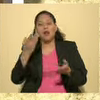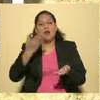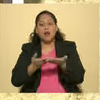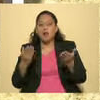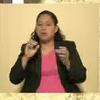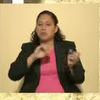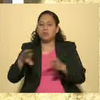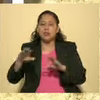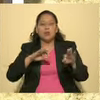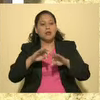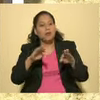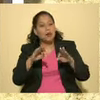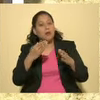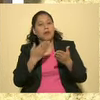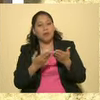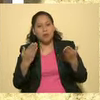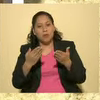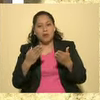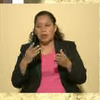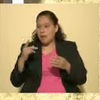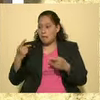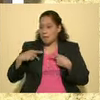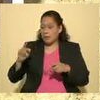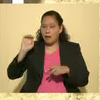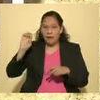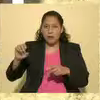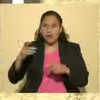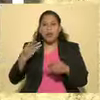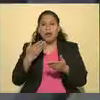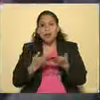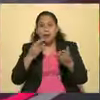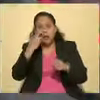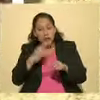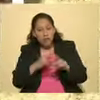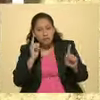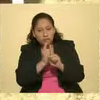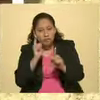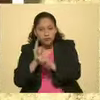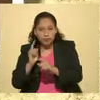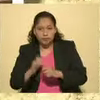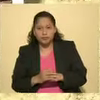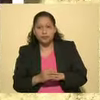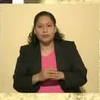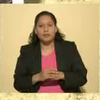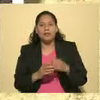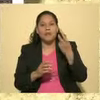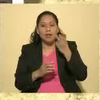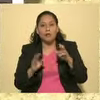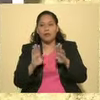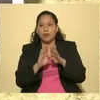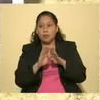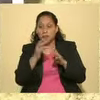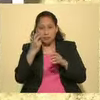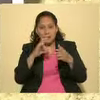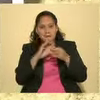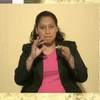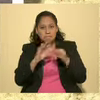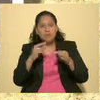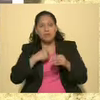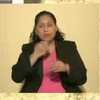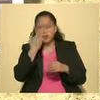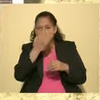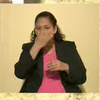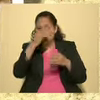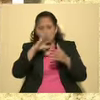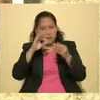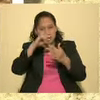a retribuirle a la sociedad lo que le había quitado el gobierno, entonces se dedicaba a asaltar, ¿no? Tenemos un programa de INVEA Móvil, que lo cual se explica por sí mismo, pero te quiero hacer una